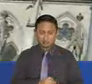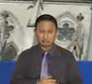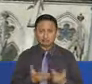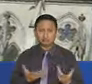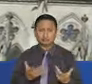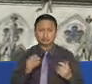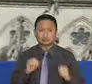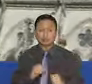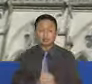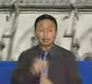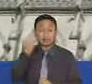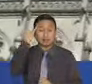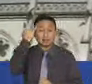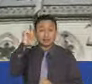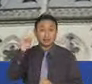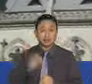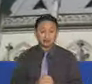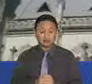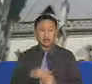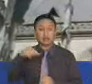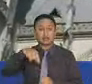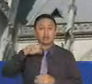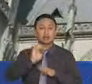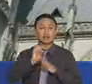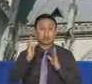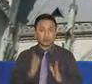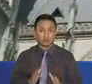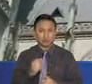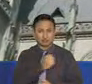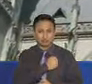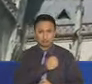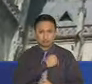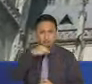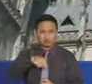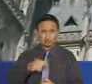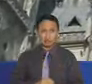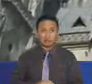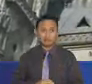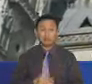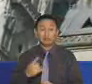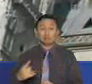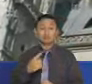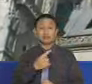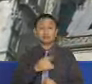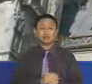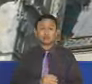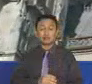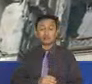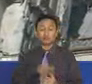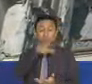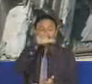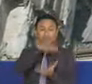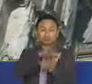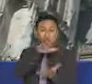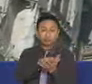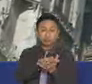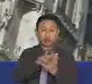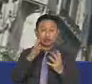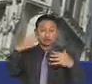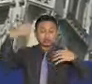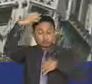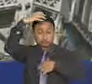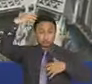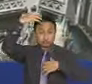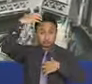son inspiradas en la fauna ecuatoriana Y es que son inspiradas en los caimanes en los monos aulladores